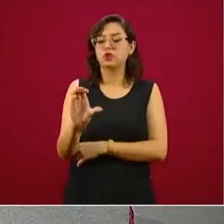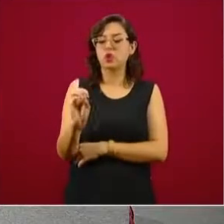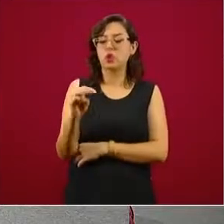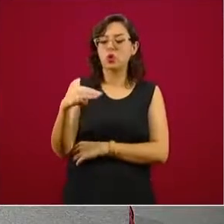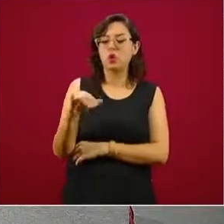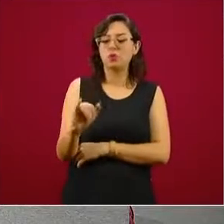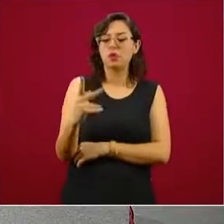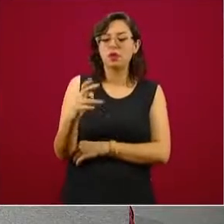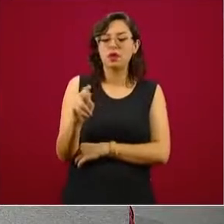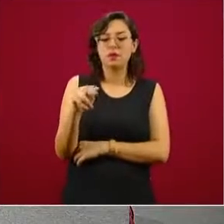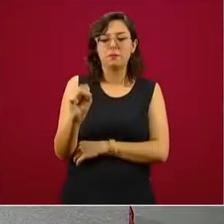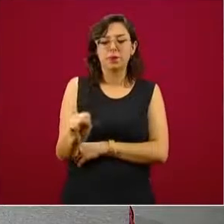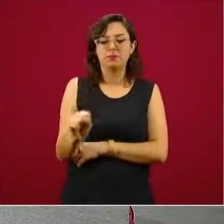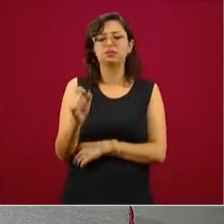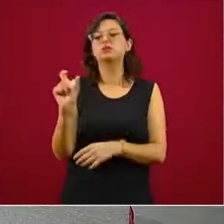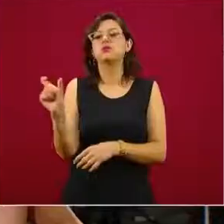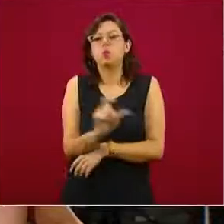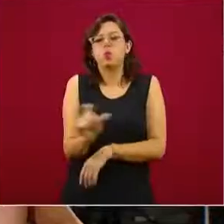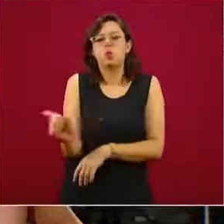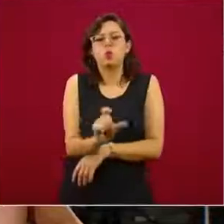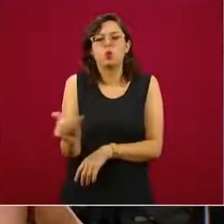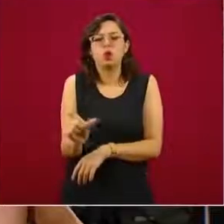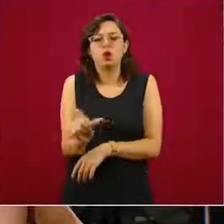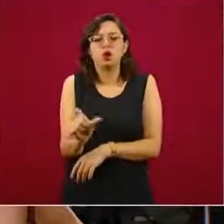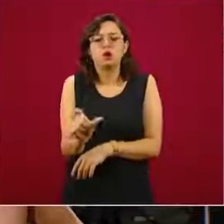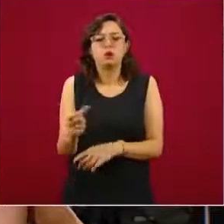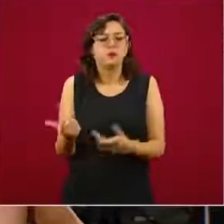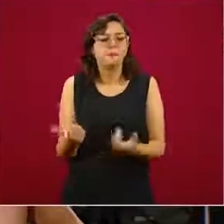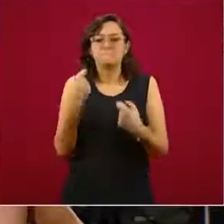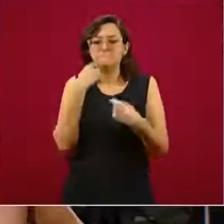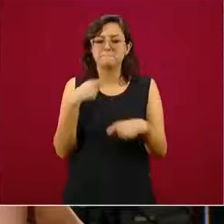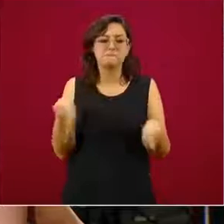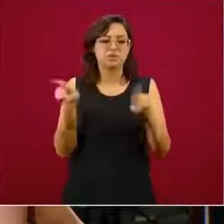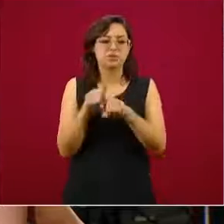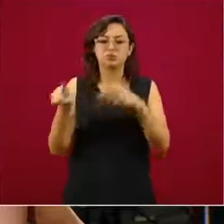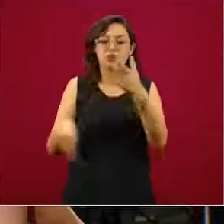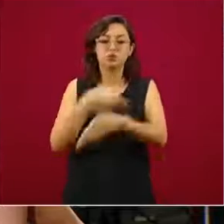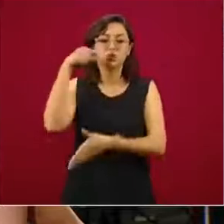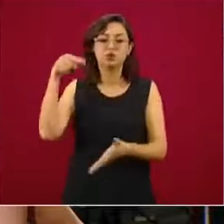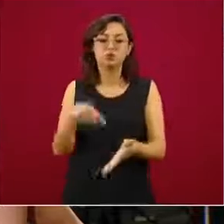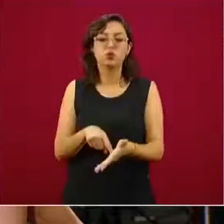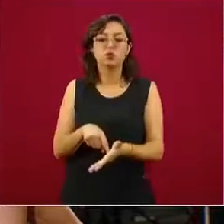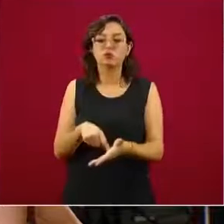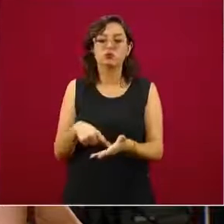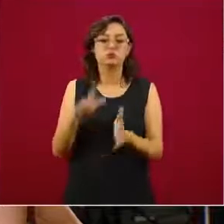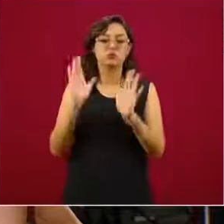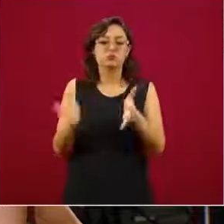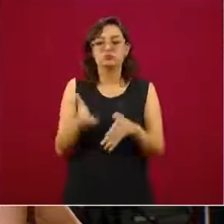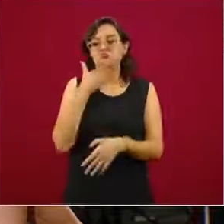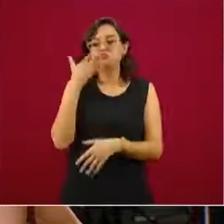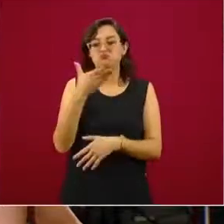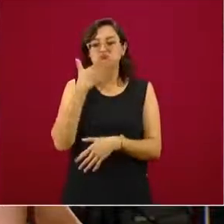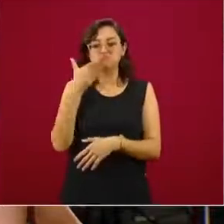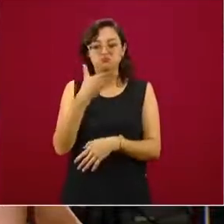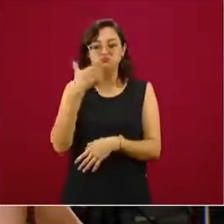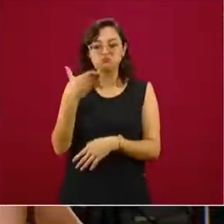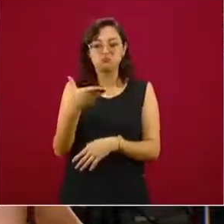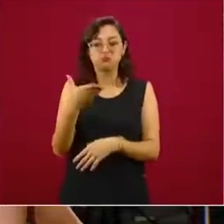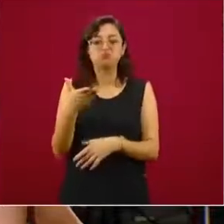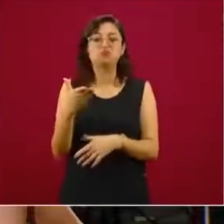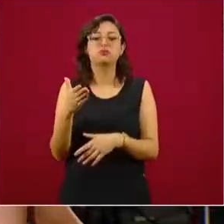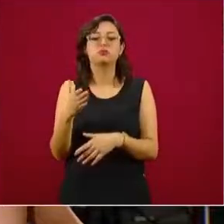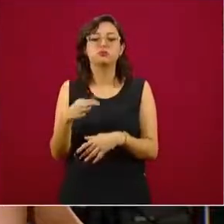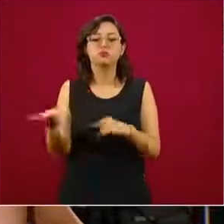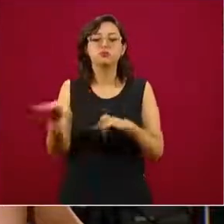examen, cuándo van a ser y si se harán en las mismas sedes de aplicación que ya se tenían contempladas.